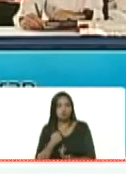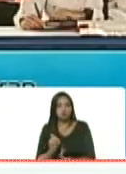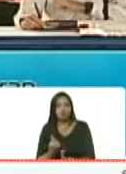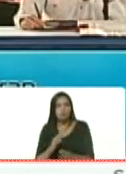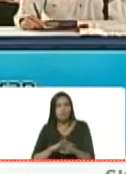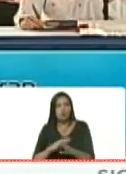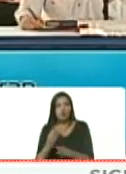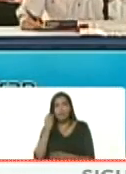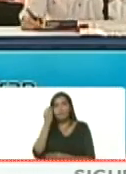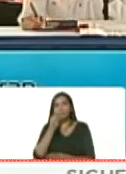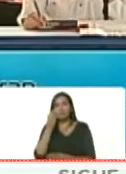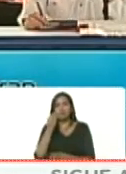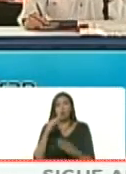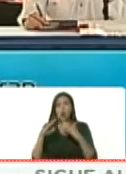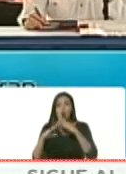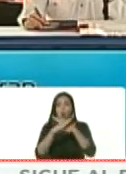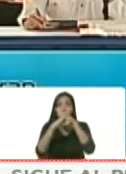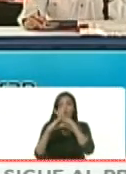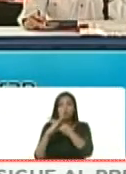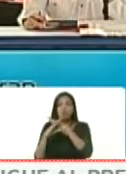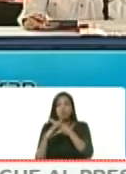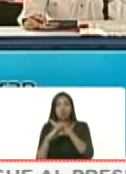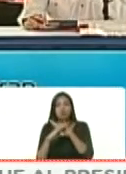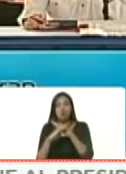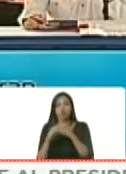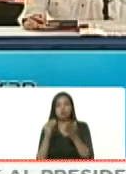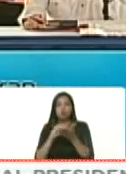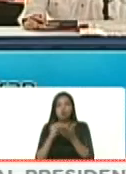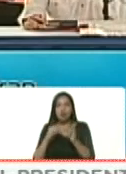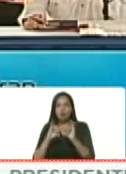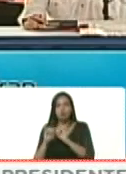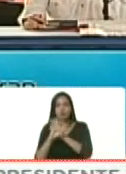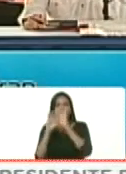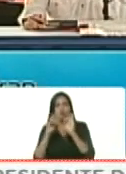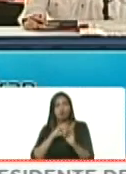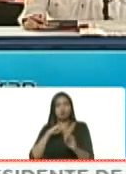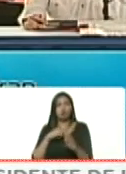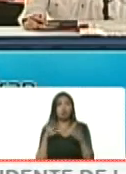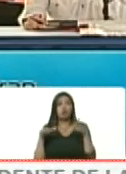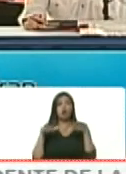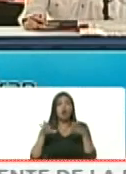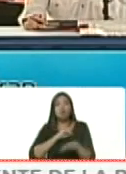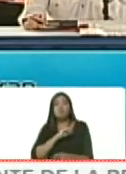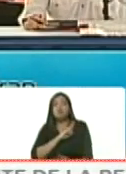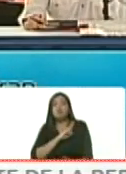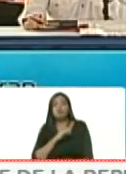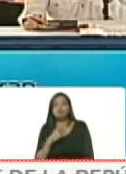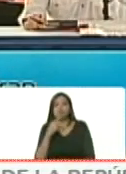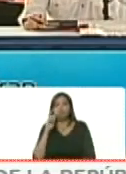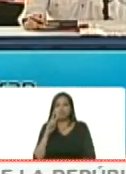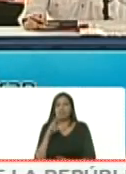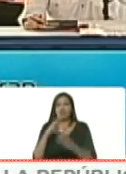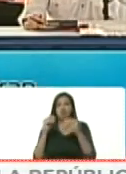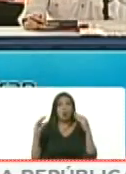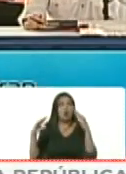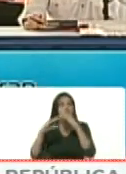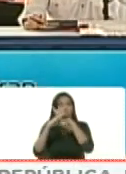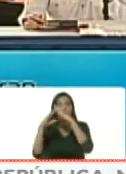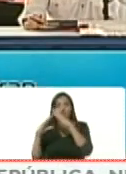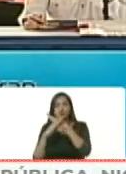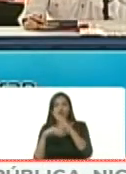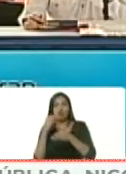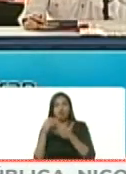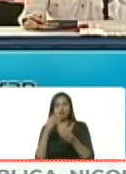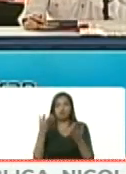porque ellos creen que por una sanción, por una declaración de ellos, nosotros vamos a temblar. Mira, cada sanción